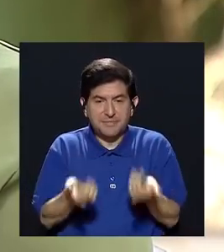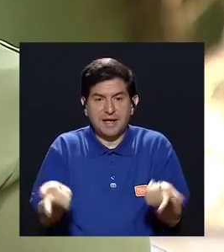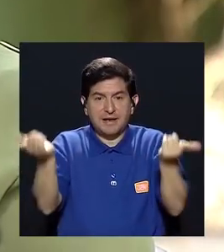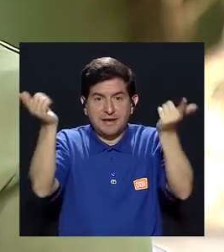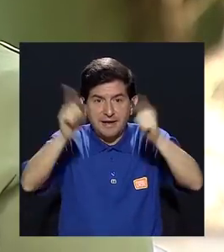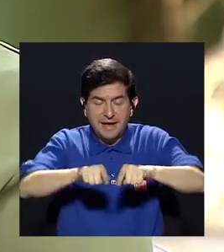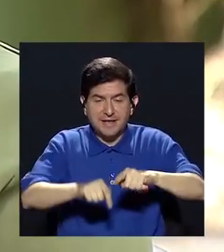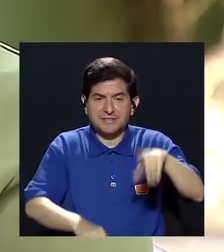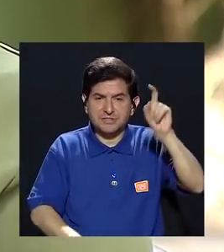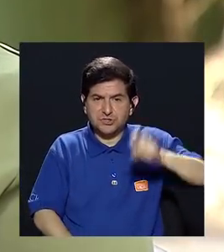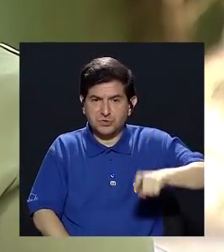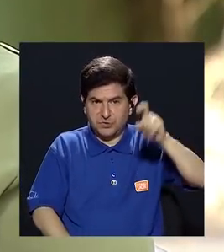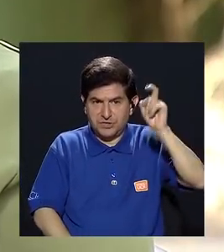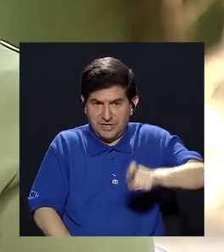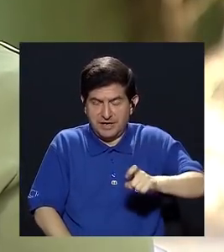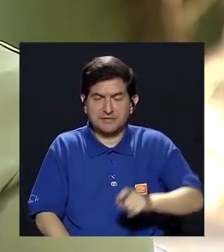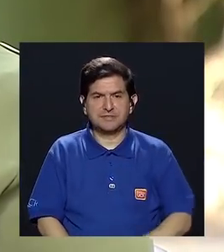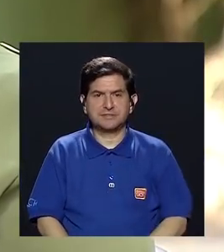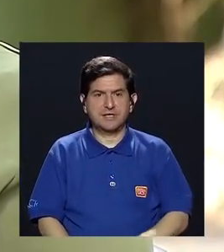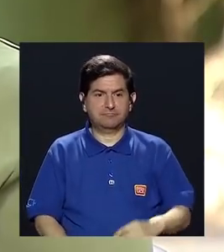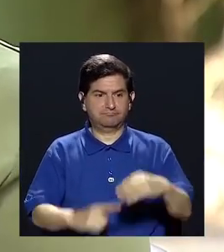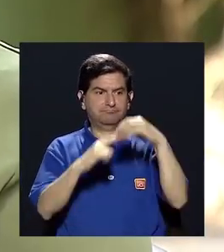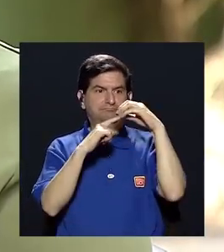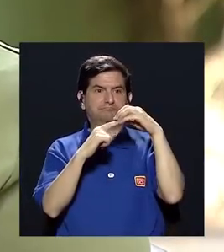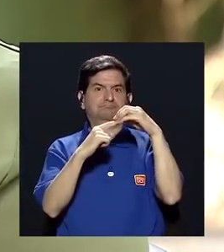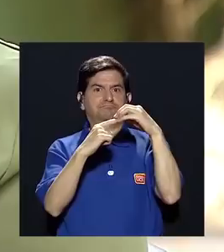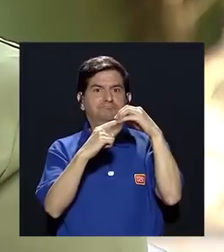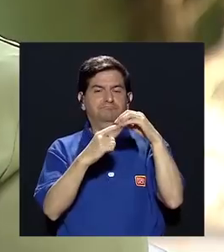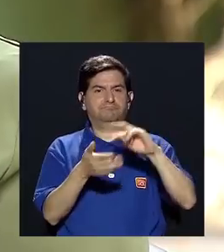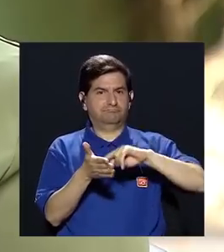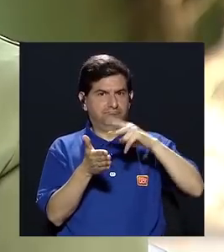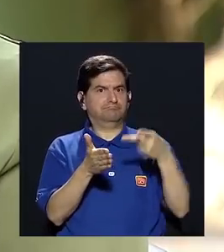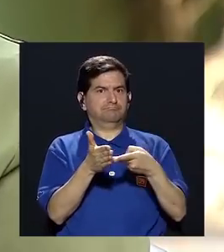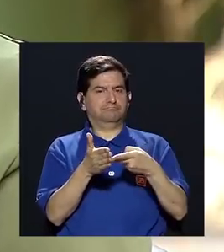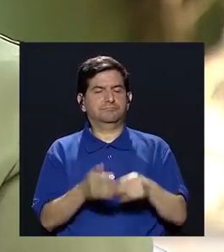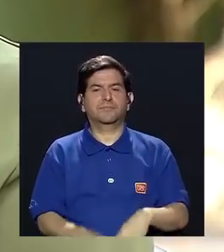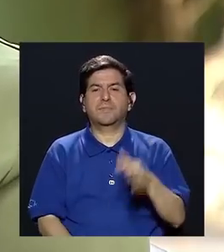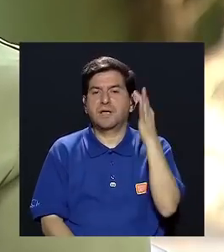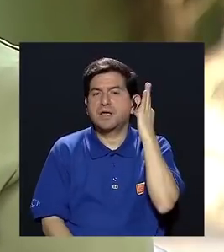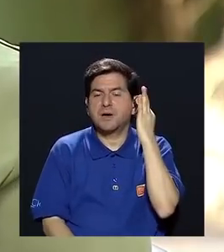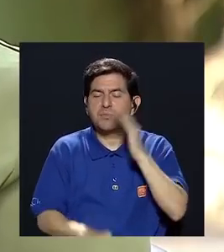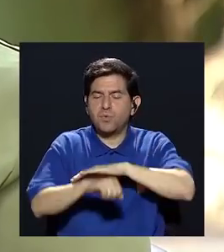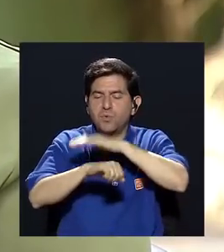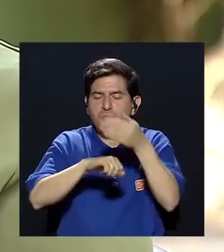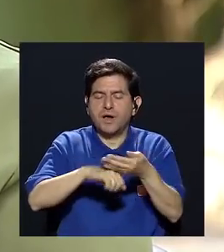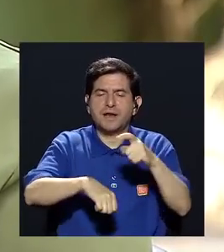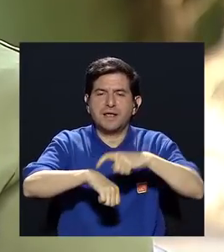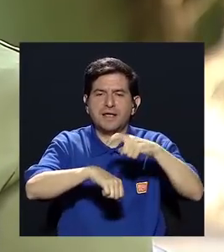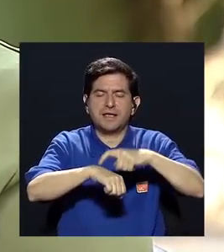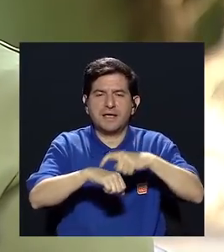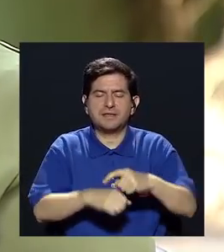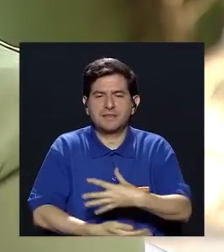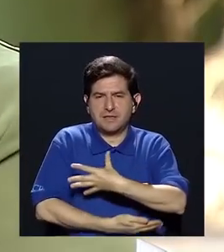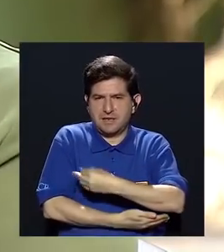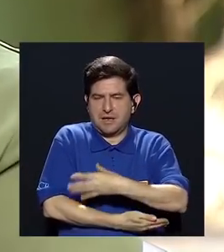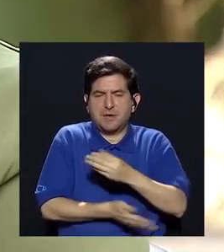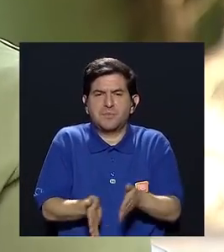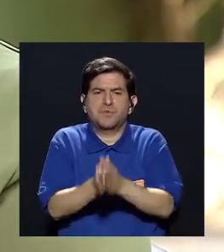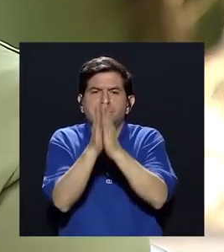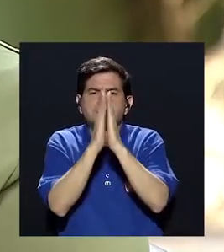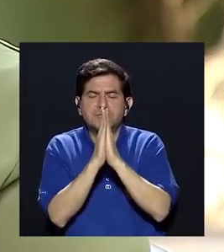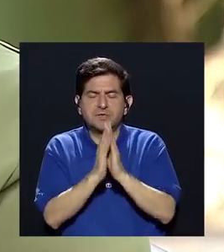caso que sean niños con necesidades más prioritarias. Y a las mujeres embarazadas y en periodo de lactancia se les